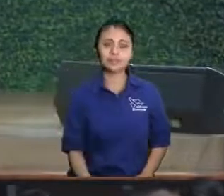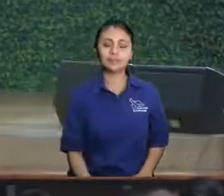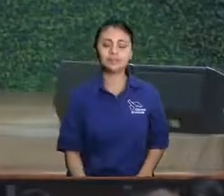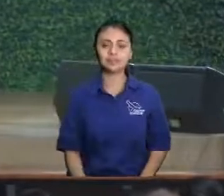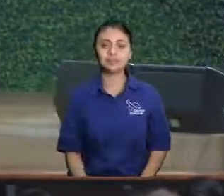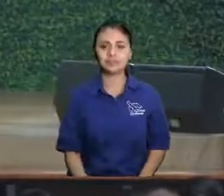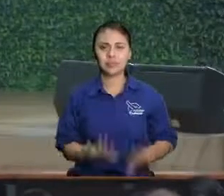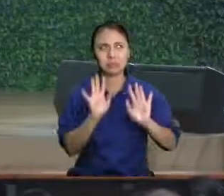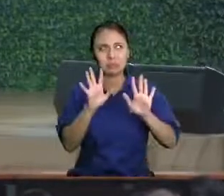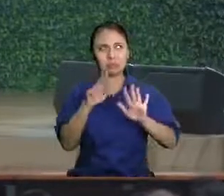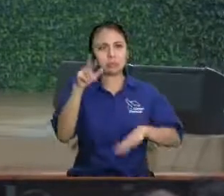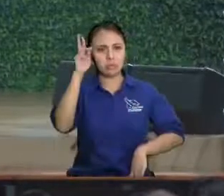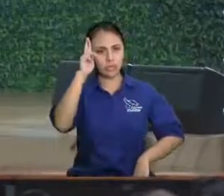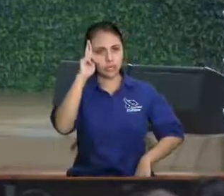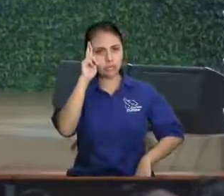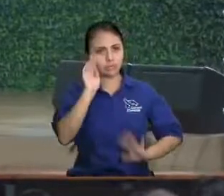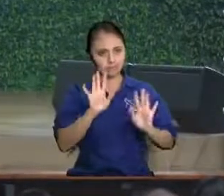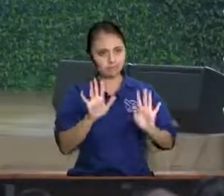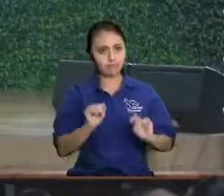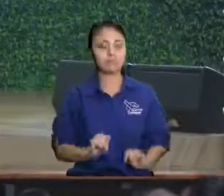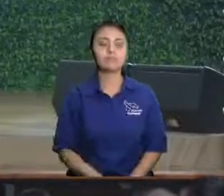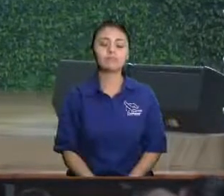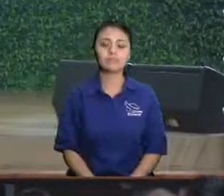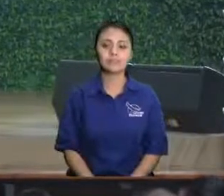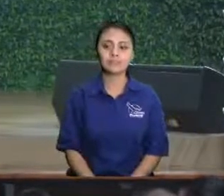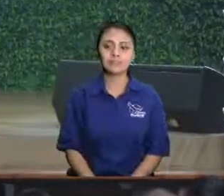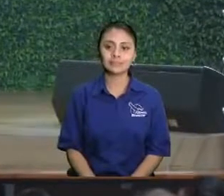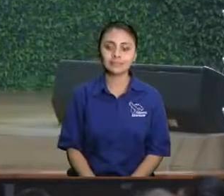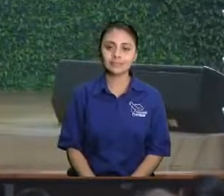ay, ¿cómo decía ese himno?